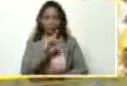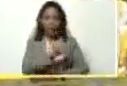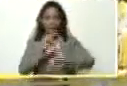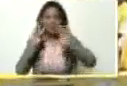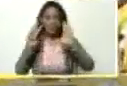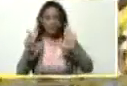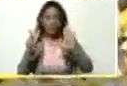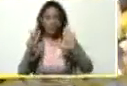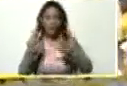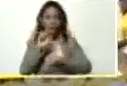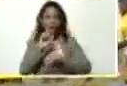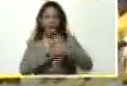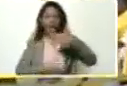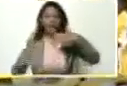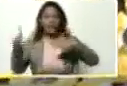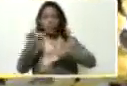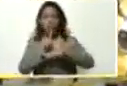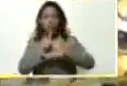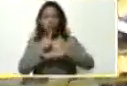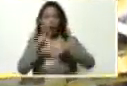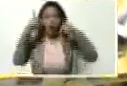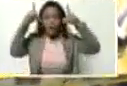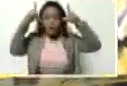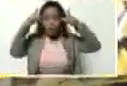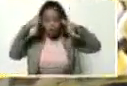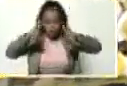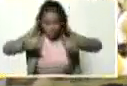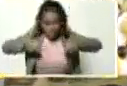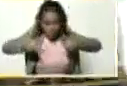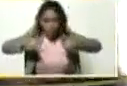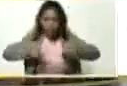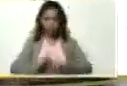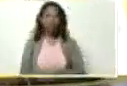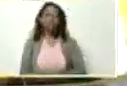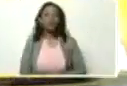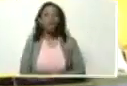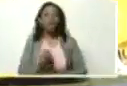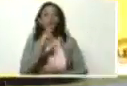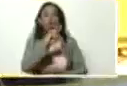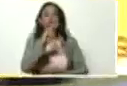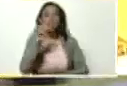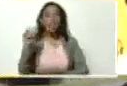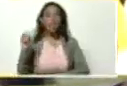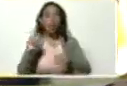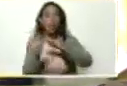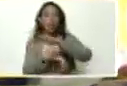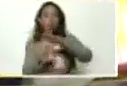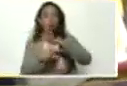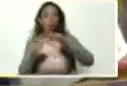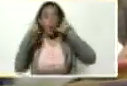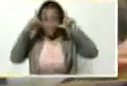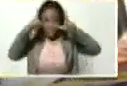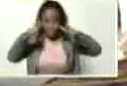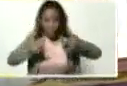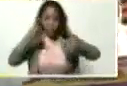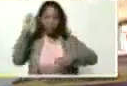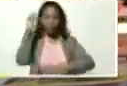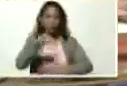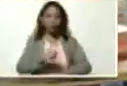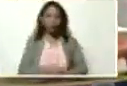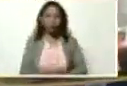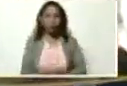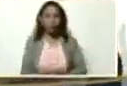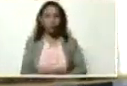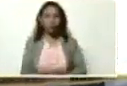17 licenciados en imagenología, 200 TCU en imagenología también,